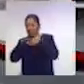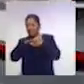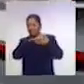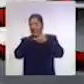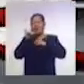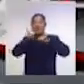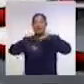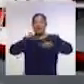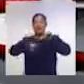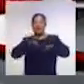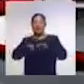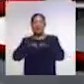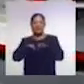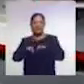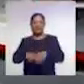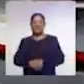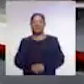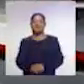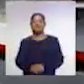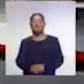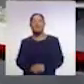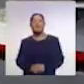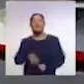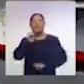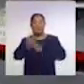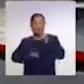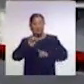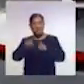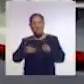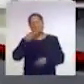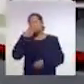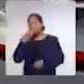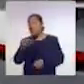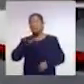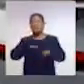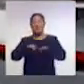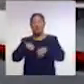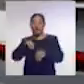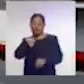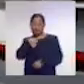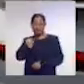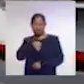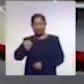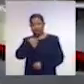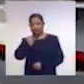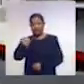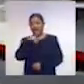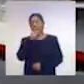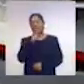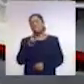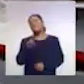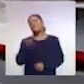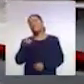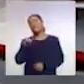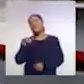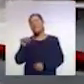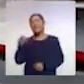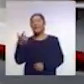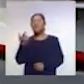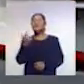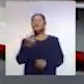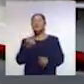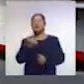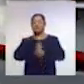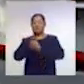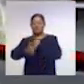empleo. En los deportes, buen trabajo defensivo de Pumas de la UNAM en torneo de apertura 2019